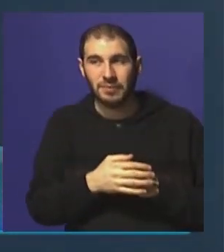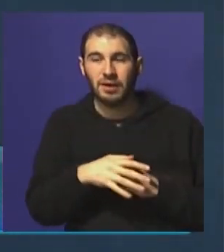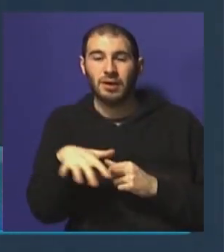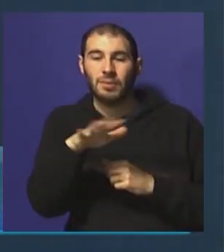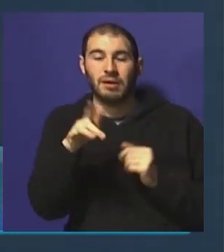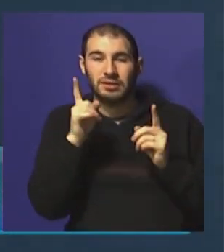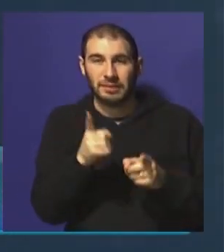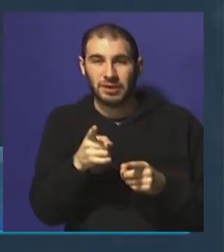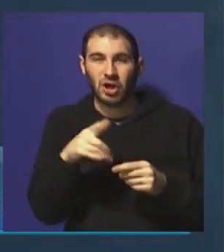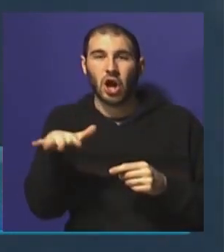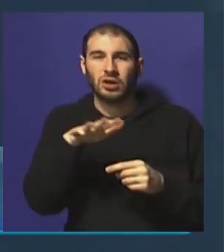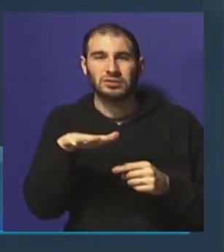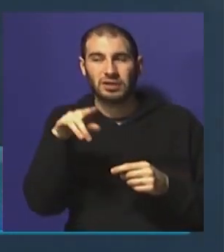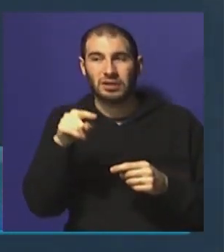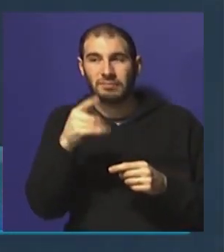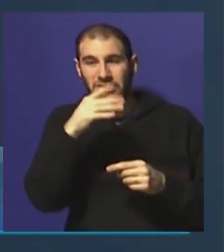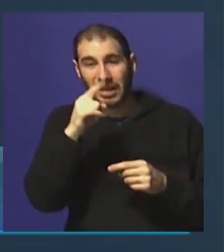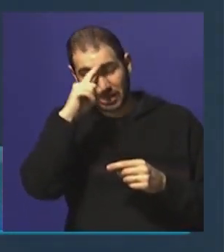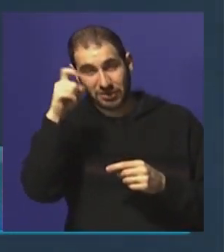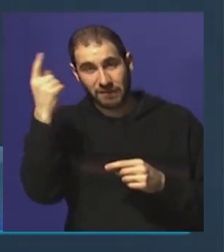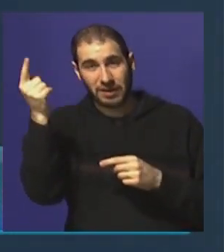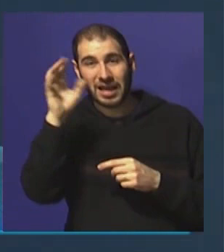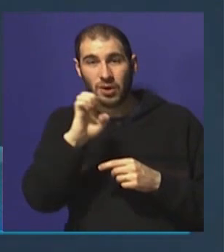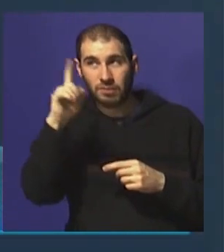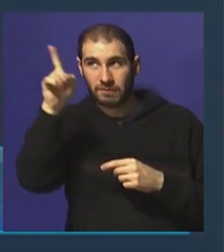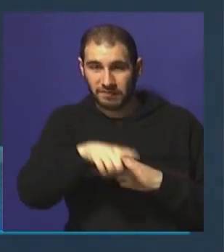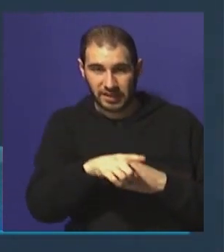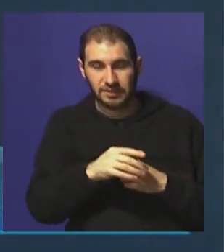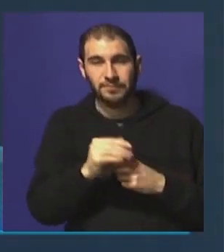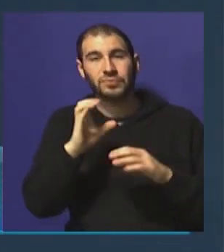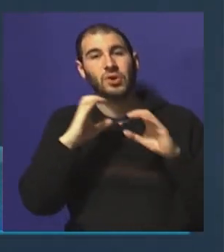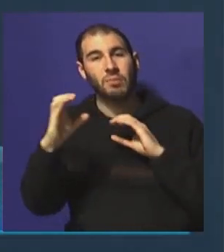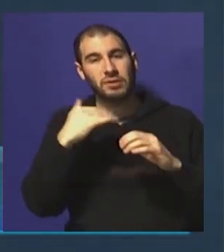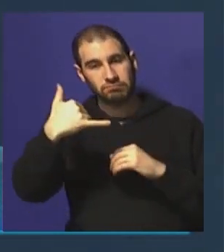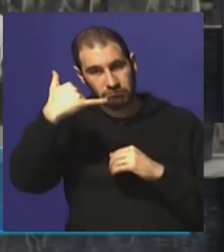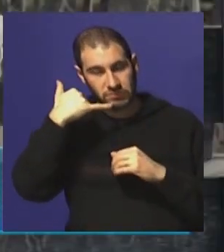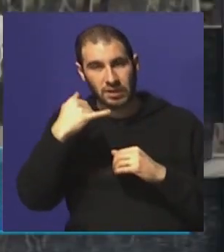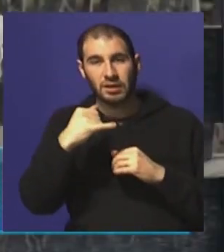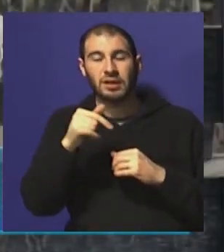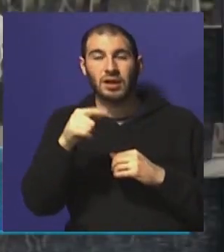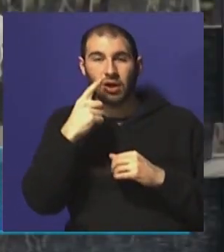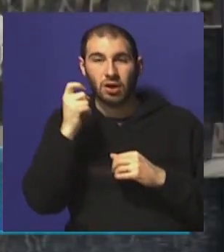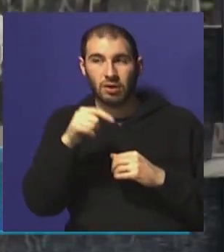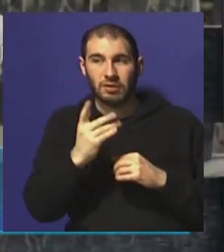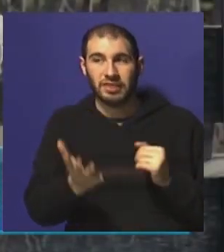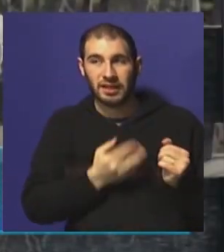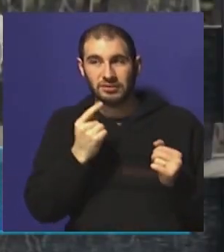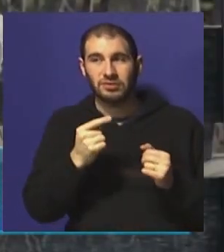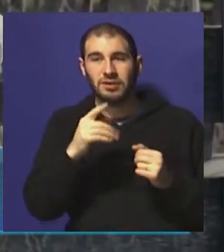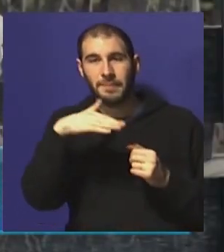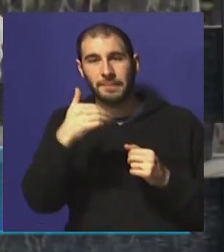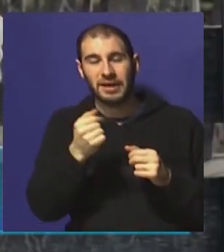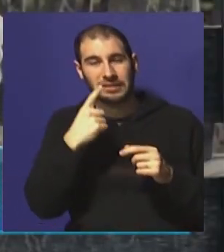además, contextualizado en inmigrantes europeos. Estamos en comunicación entonces con su director